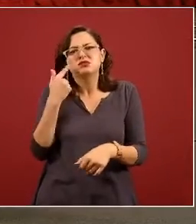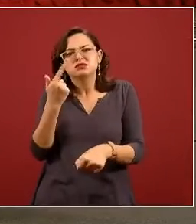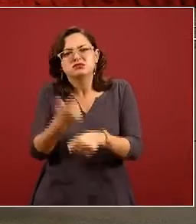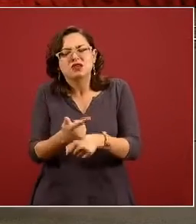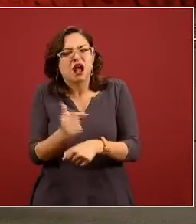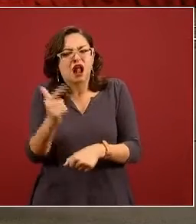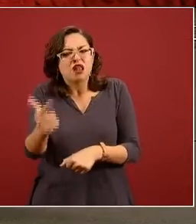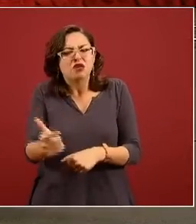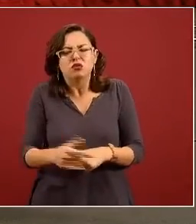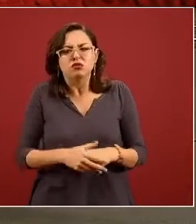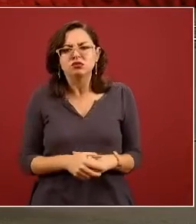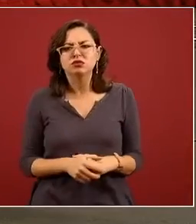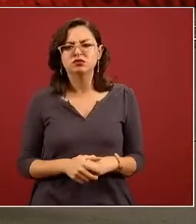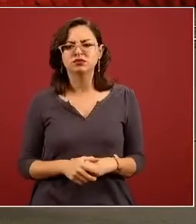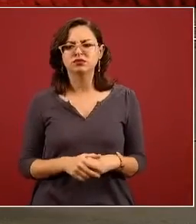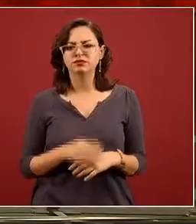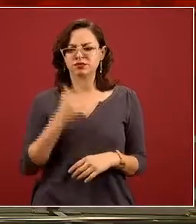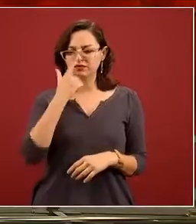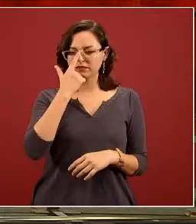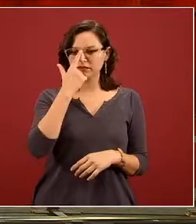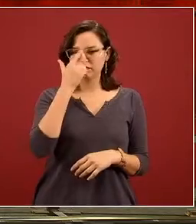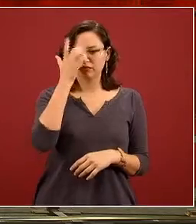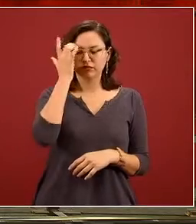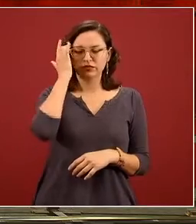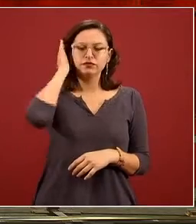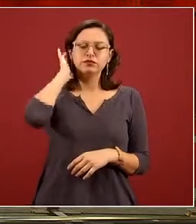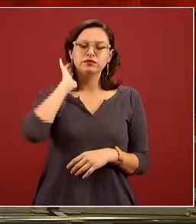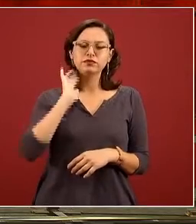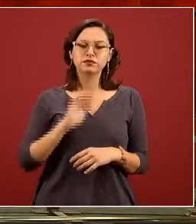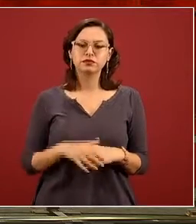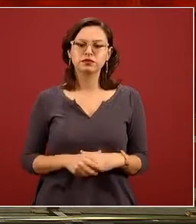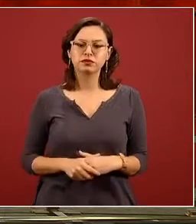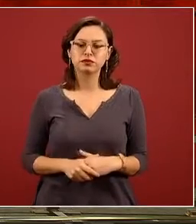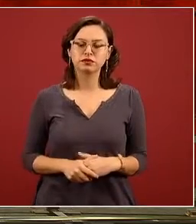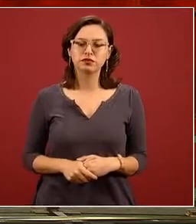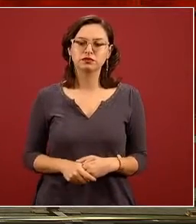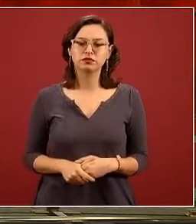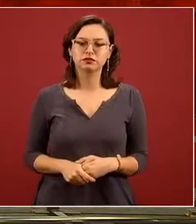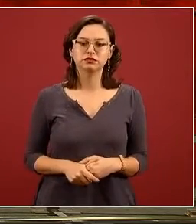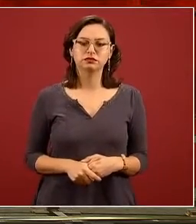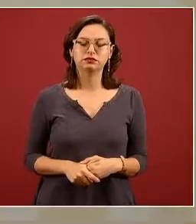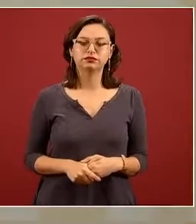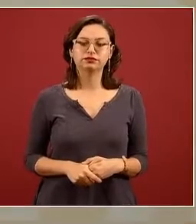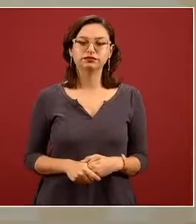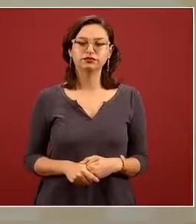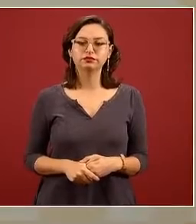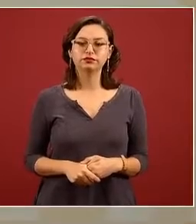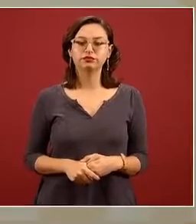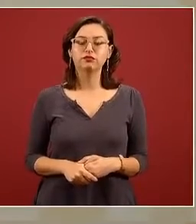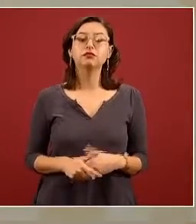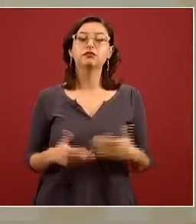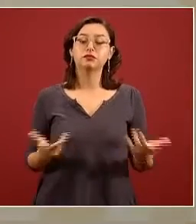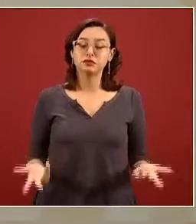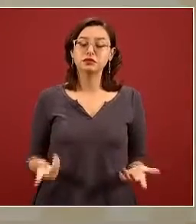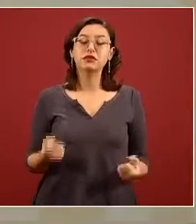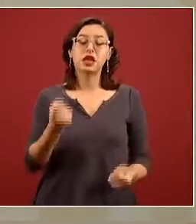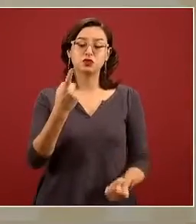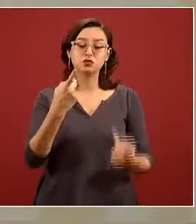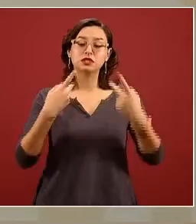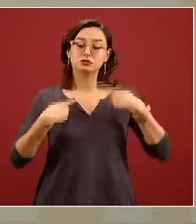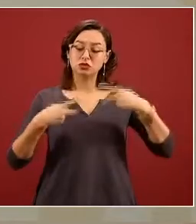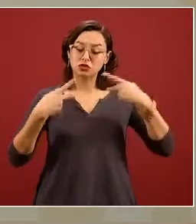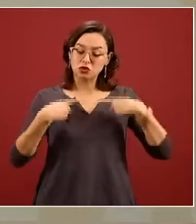gusto. Sobre los casos de menor frecuencia, pero